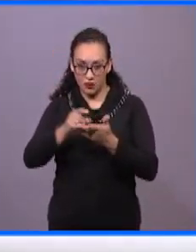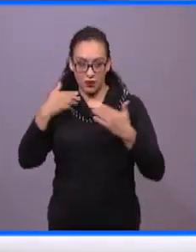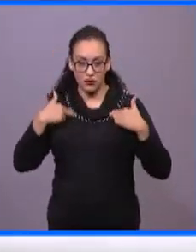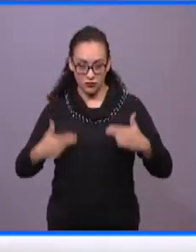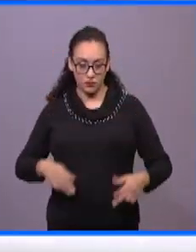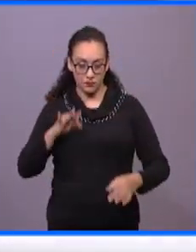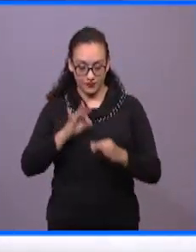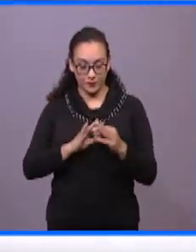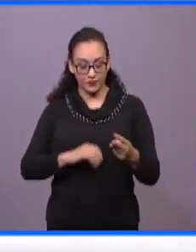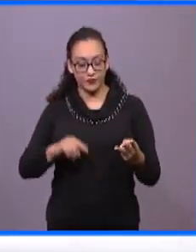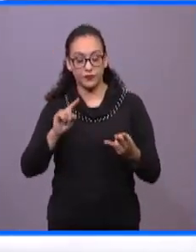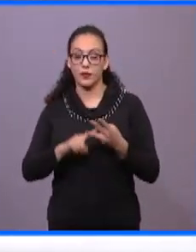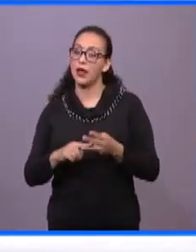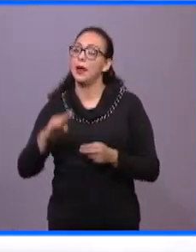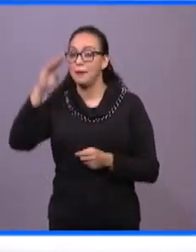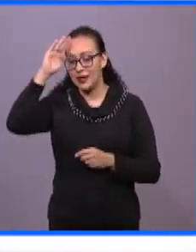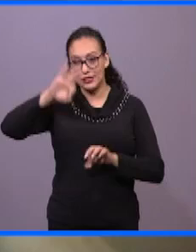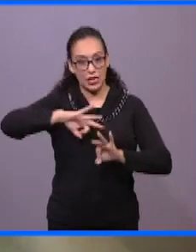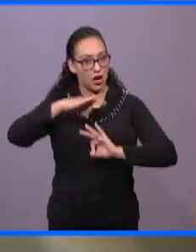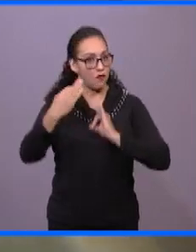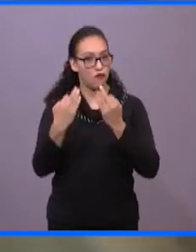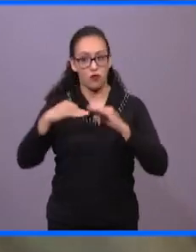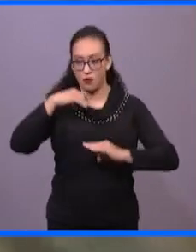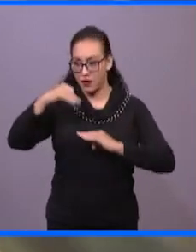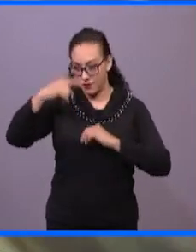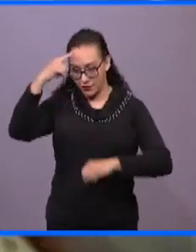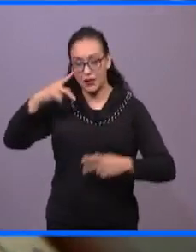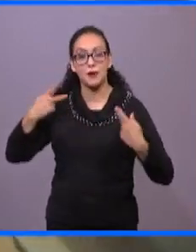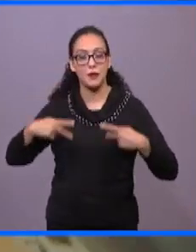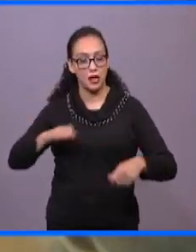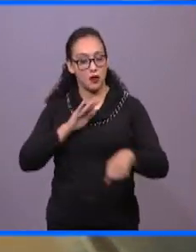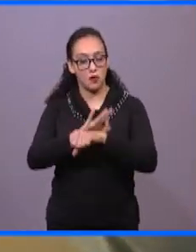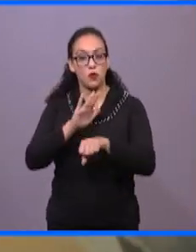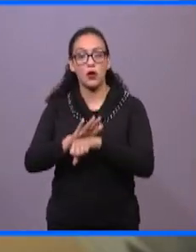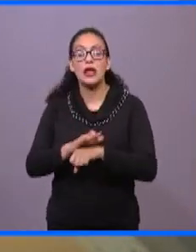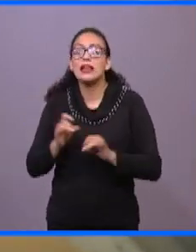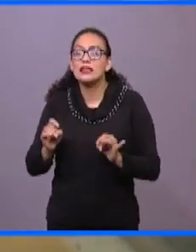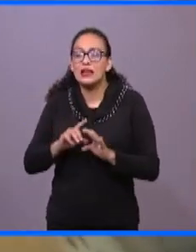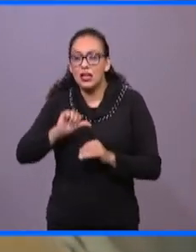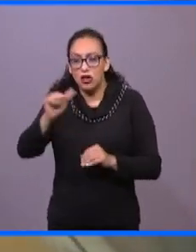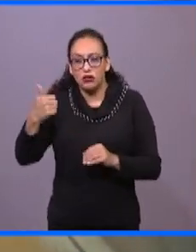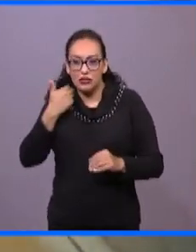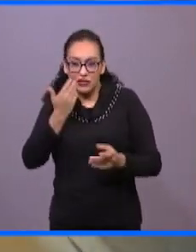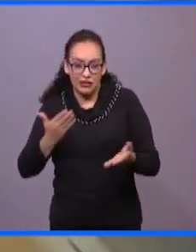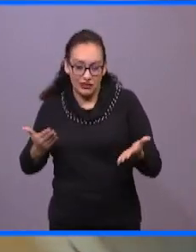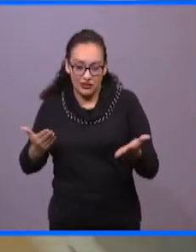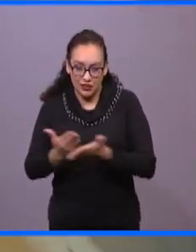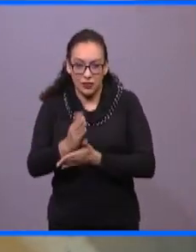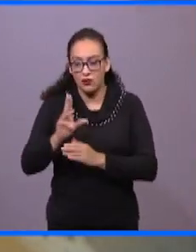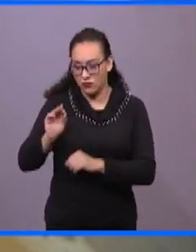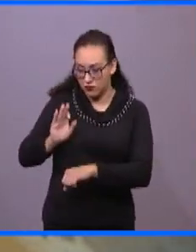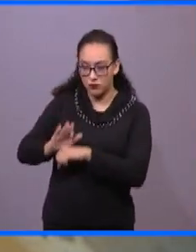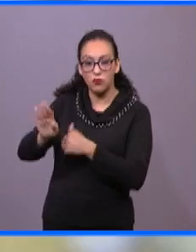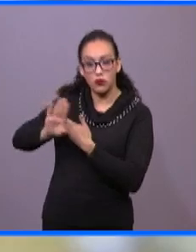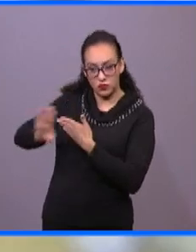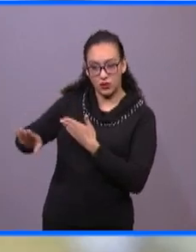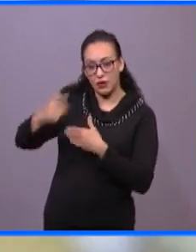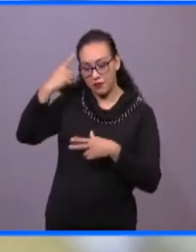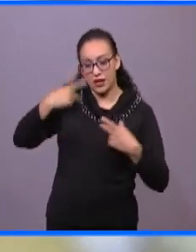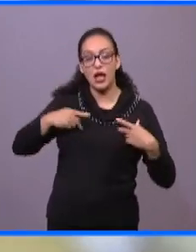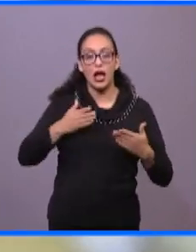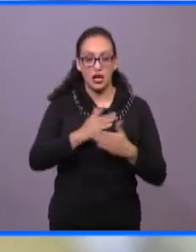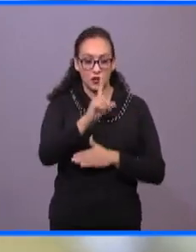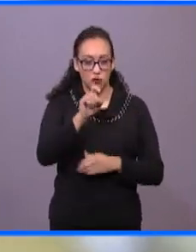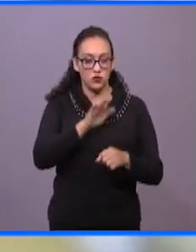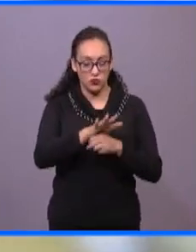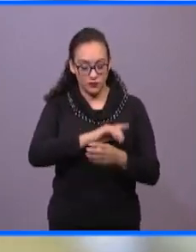adoptar todas las medidas necesarias para proteger a la ciudadanía de terceros que menoscaben ilegítimamente el ejercicio de este